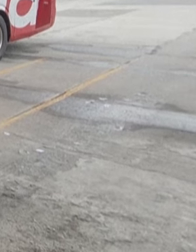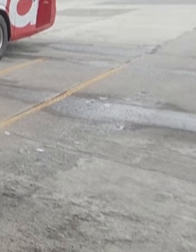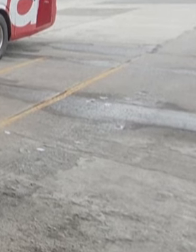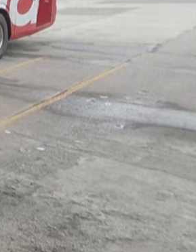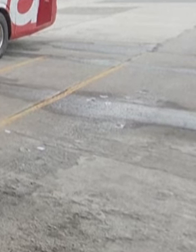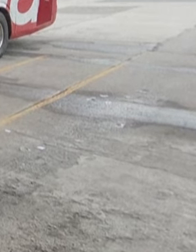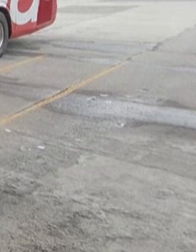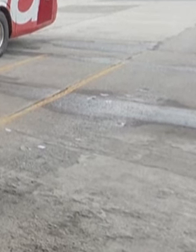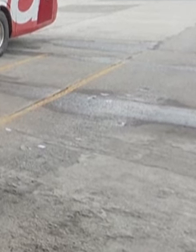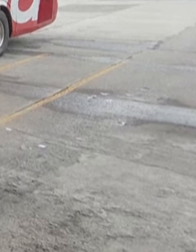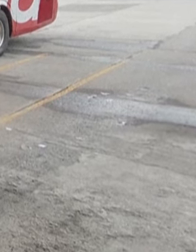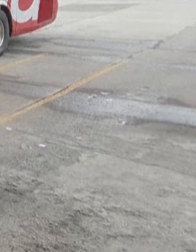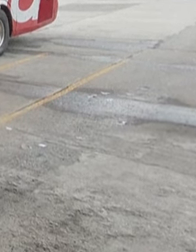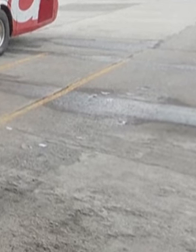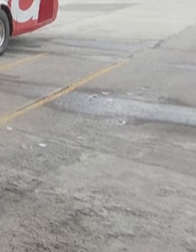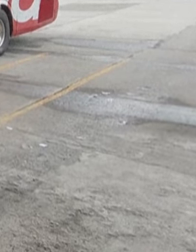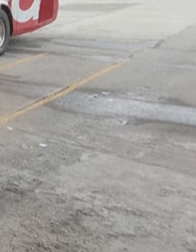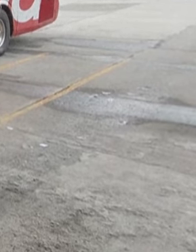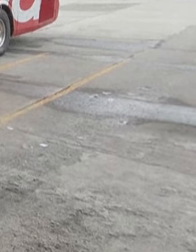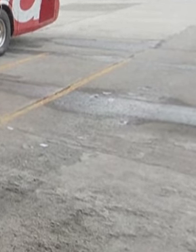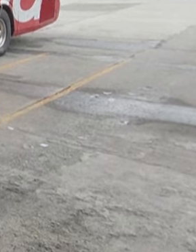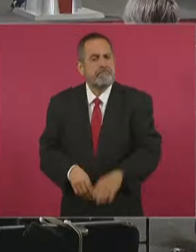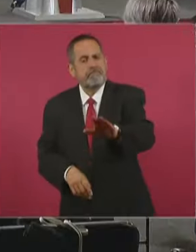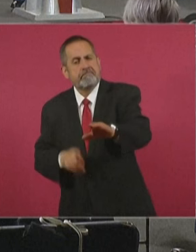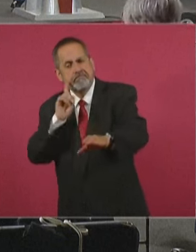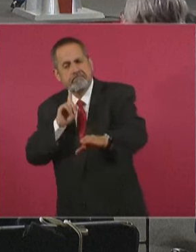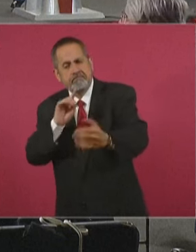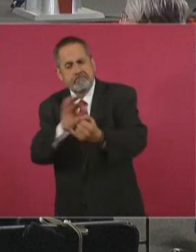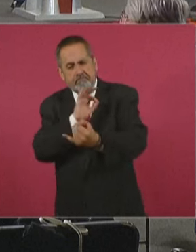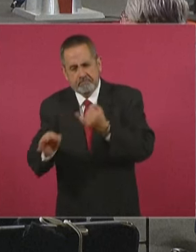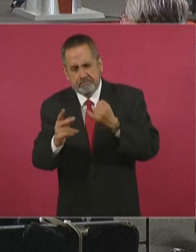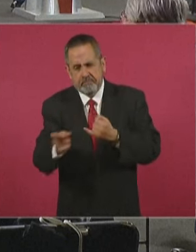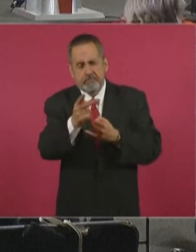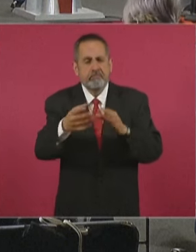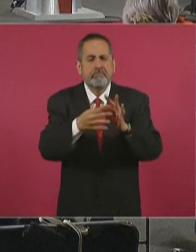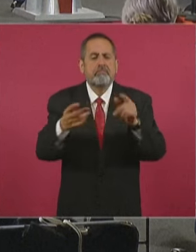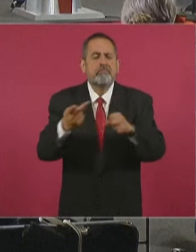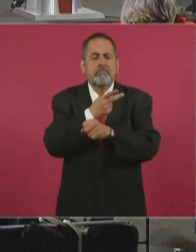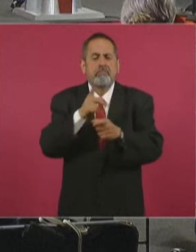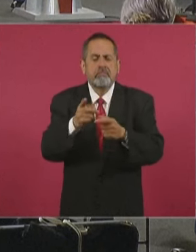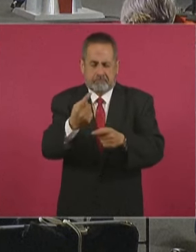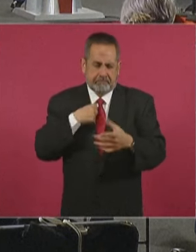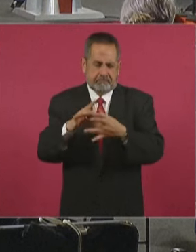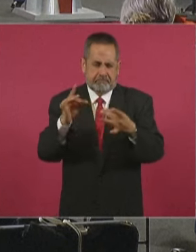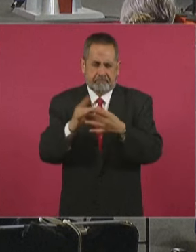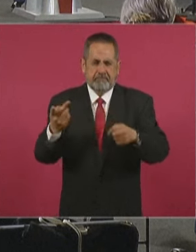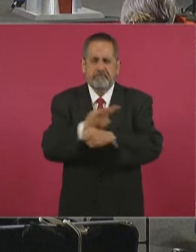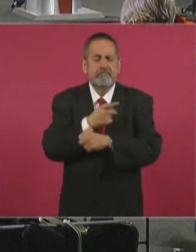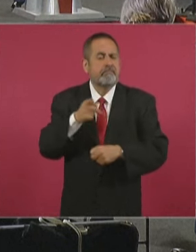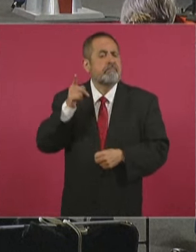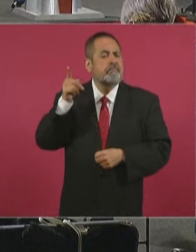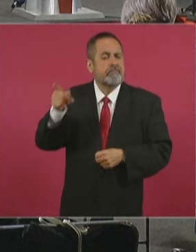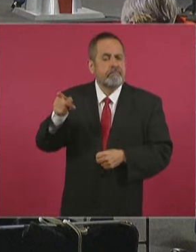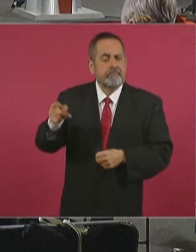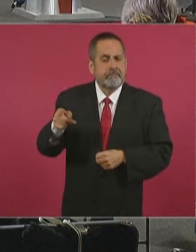y las fuerzas armadas López Obrador dijo que ante el despliegue de oficiales por tierra y aire los secuestradores